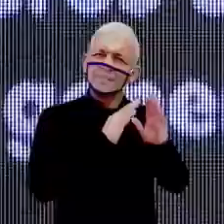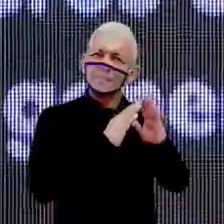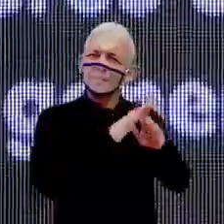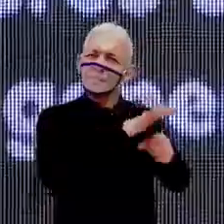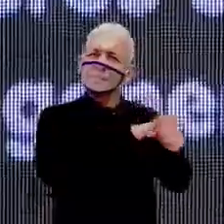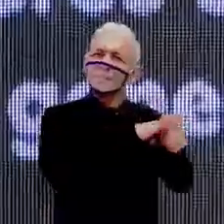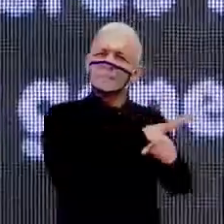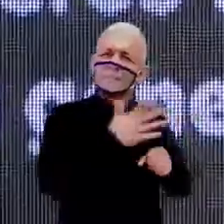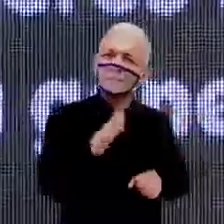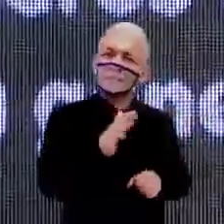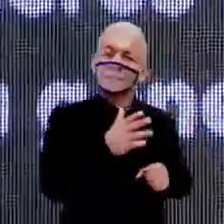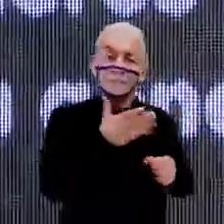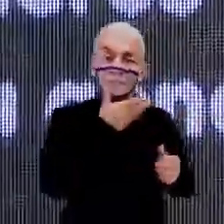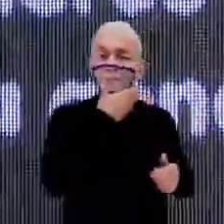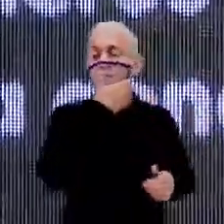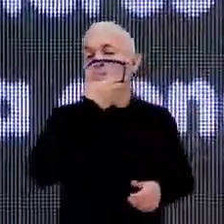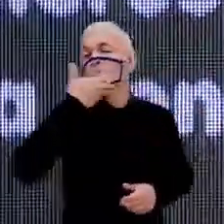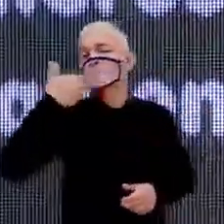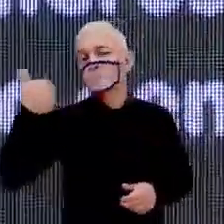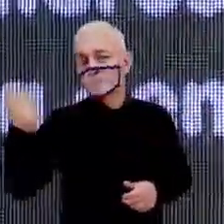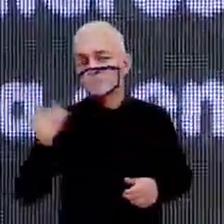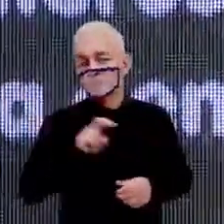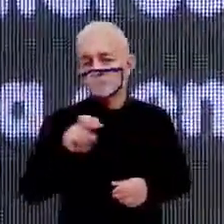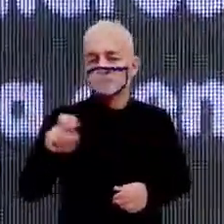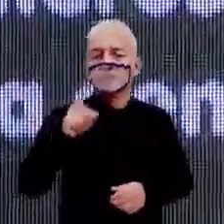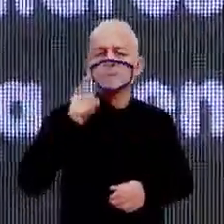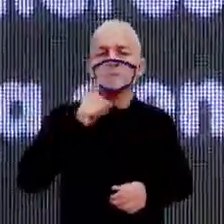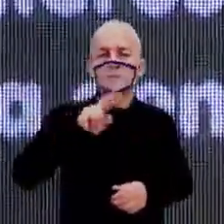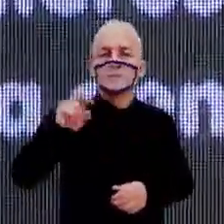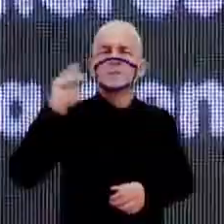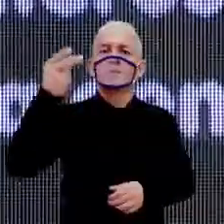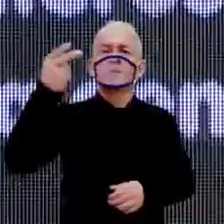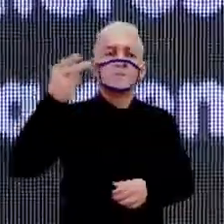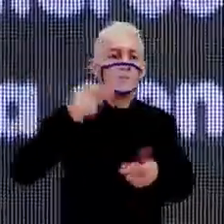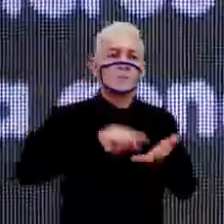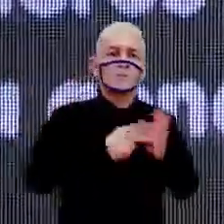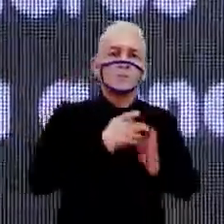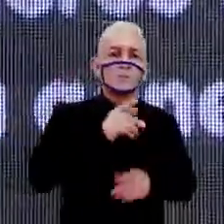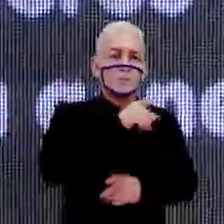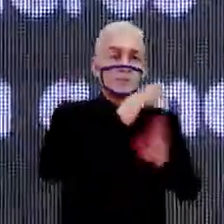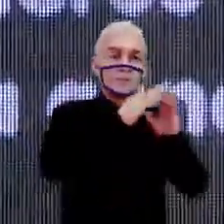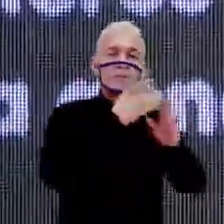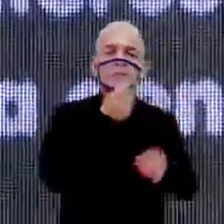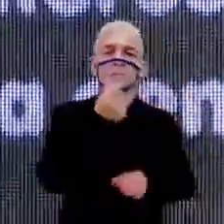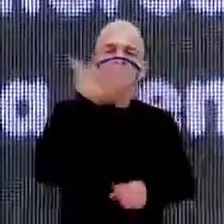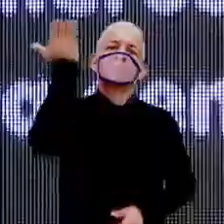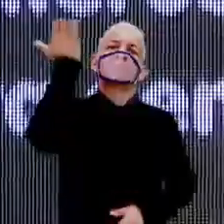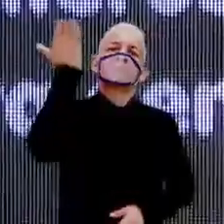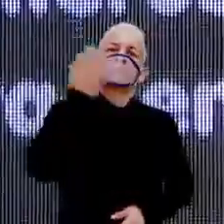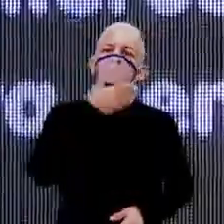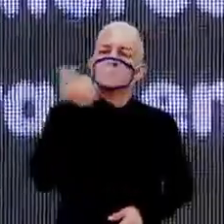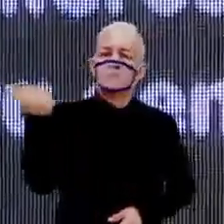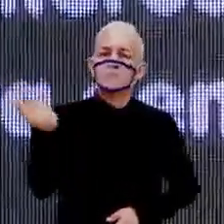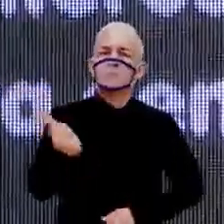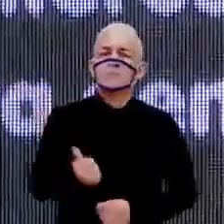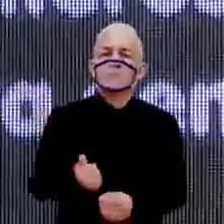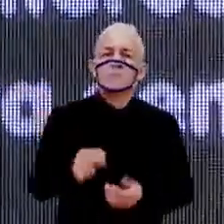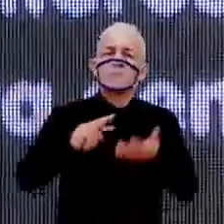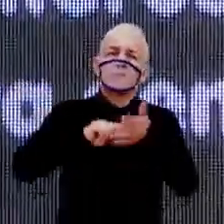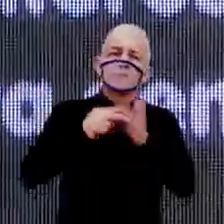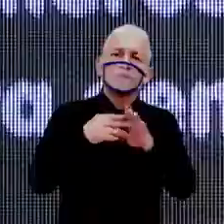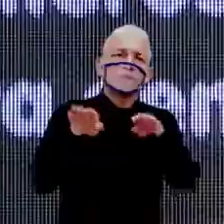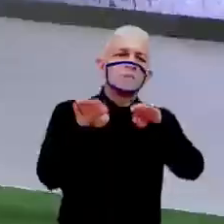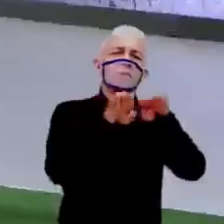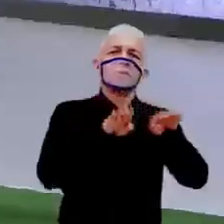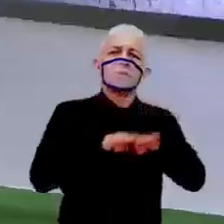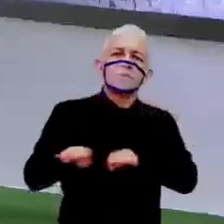su sector, ahora pasaría a vivir en una vivienda más costosa y su patrimonio familiar se mejoró. Eso trae también